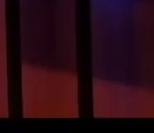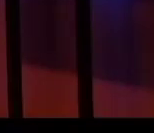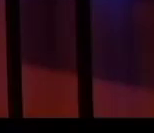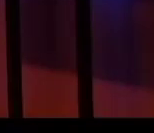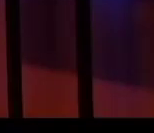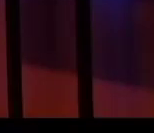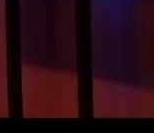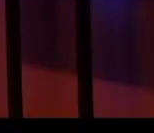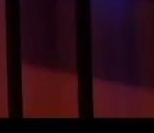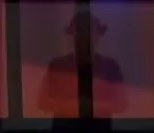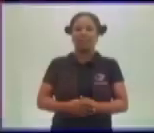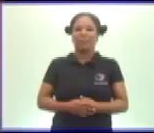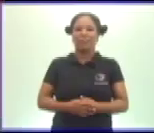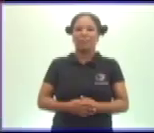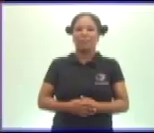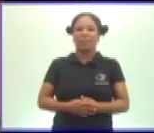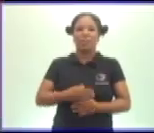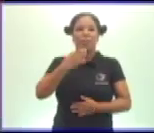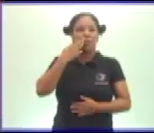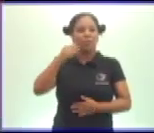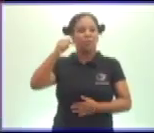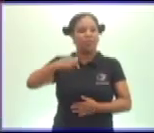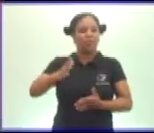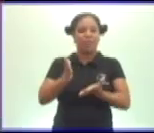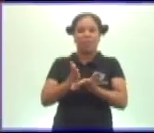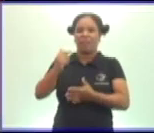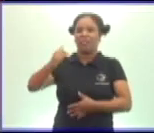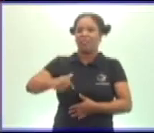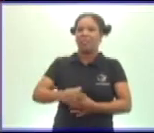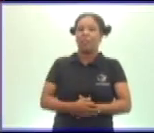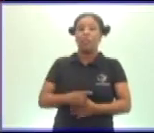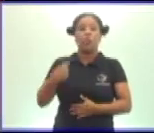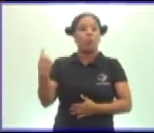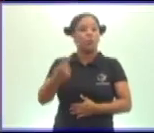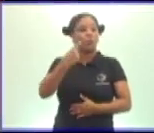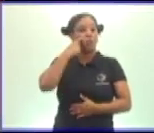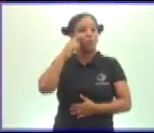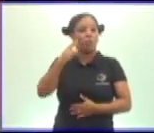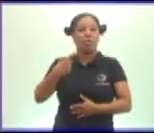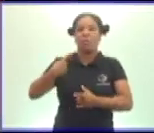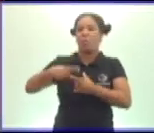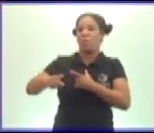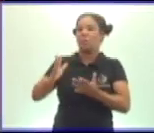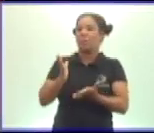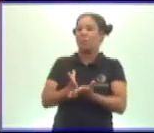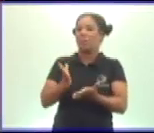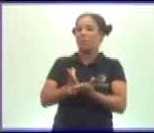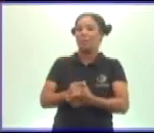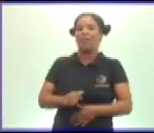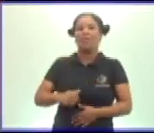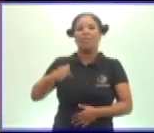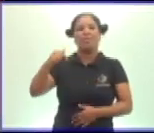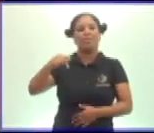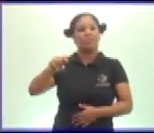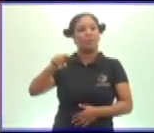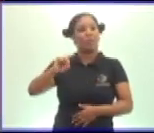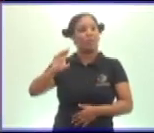Bueno, hasta aquí el encuentro de hoy. Nosotros nos veremos en próxima clase dentro de 15